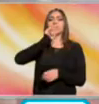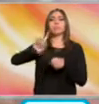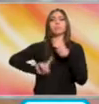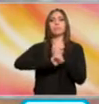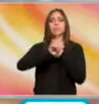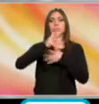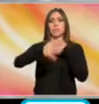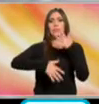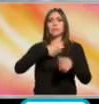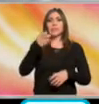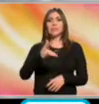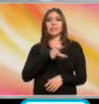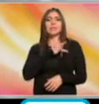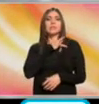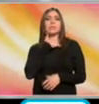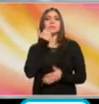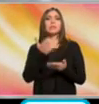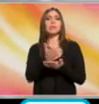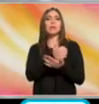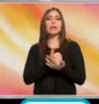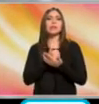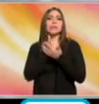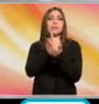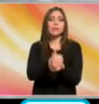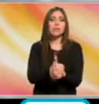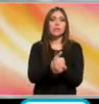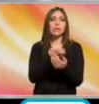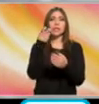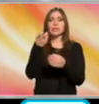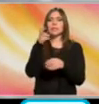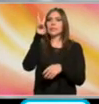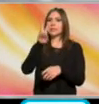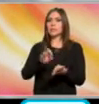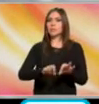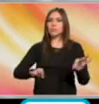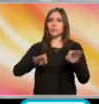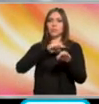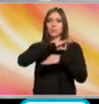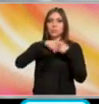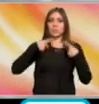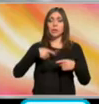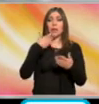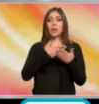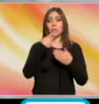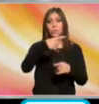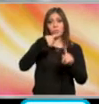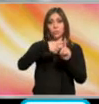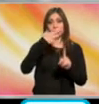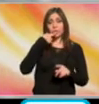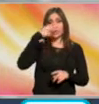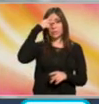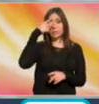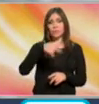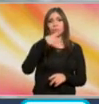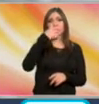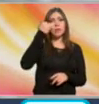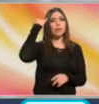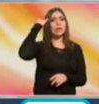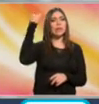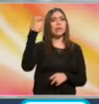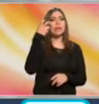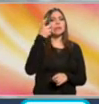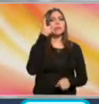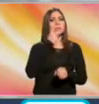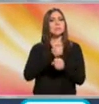Este sentimiento de ayudar a los demás es distintivo en nuestra sociedad. Para la Cruz Roja Mexicana, esta idea forma parte de sus